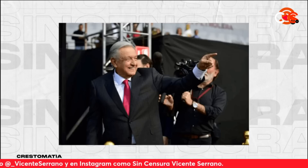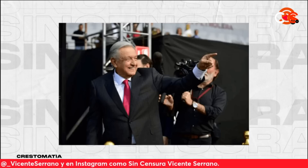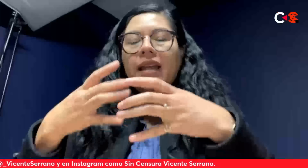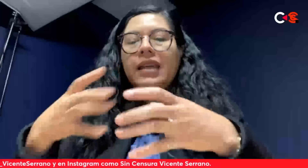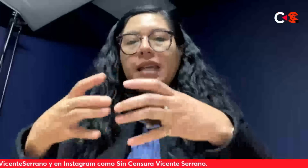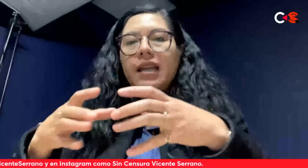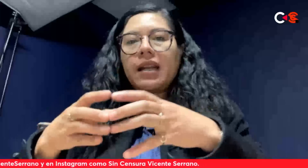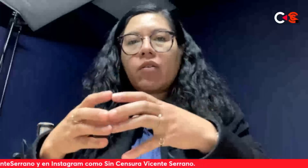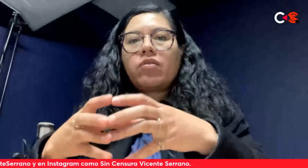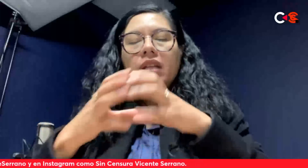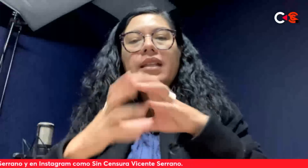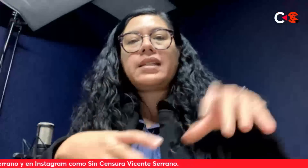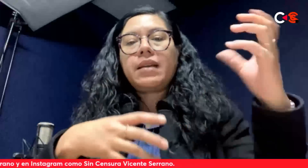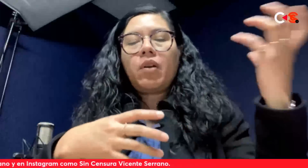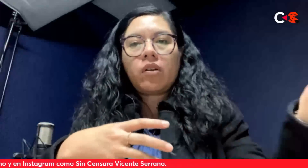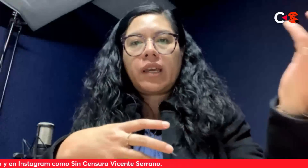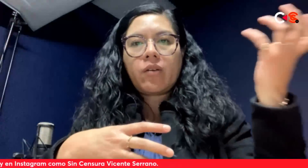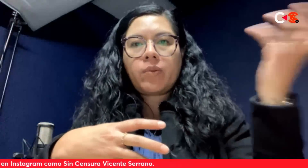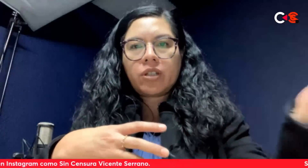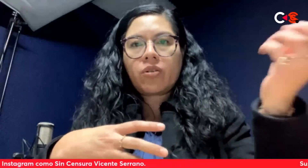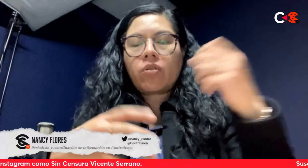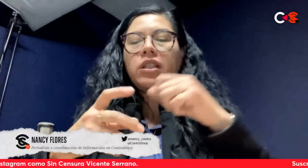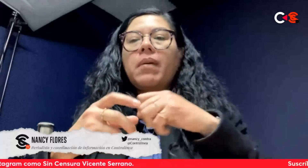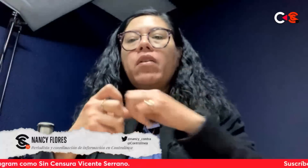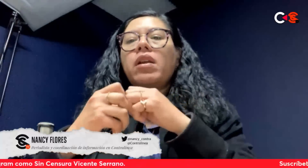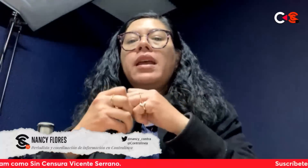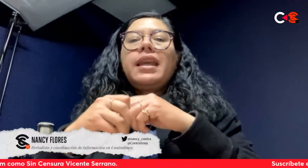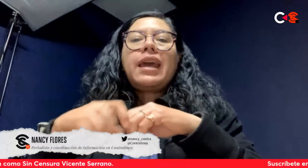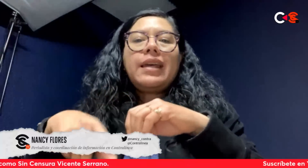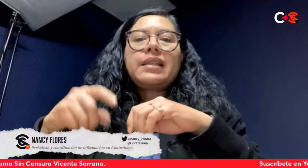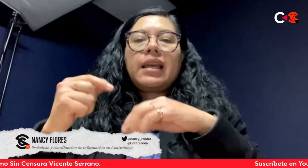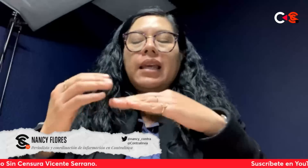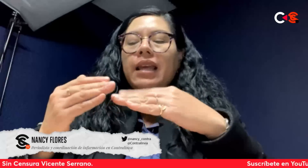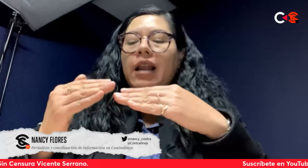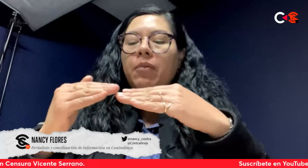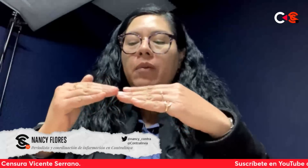evidenciaría lo que nadie quiere reconocer de ese bloque opositor conservador,